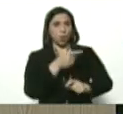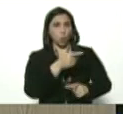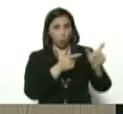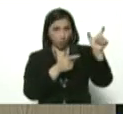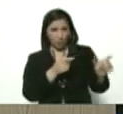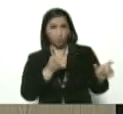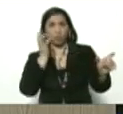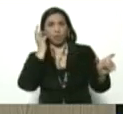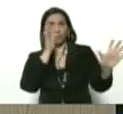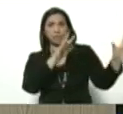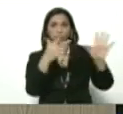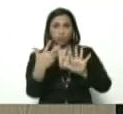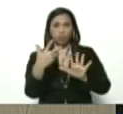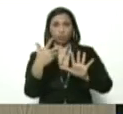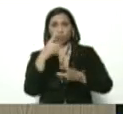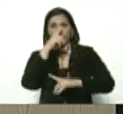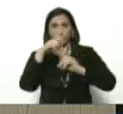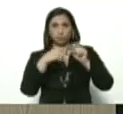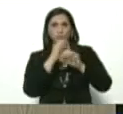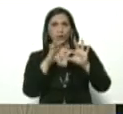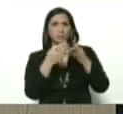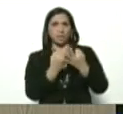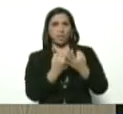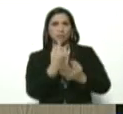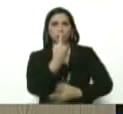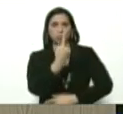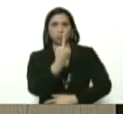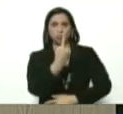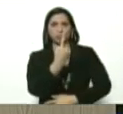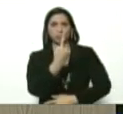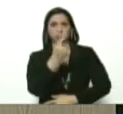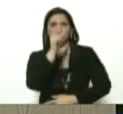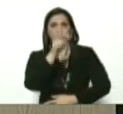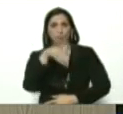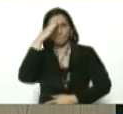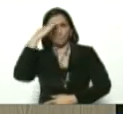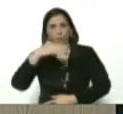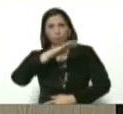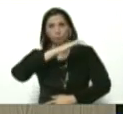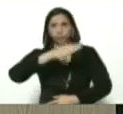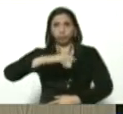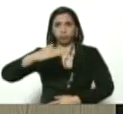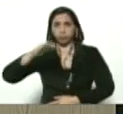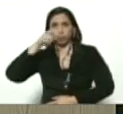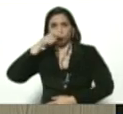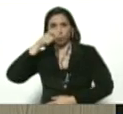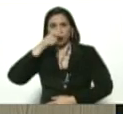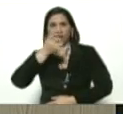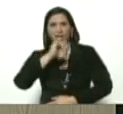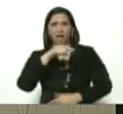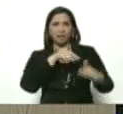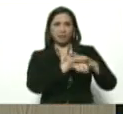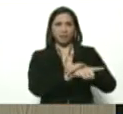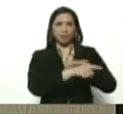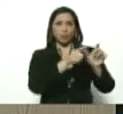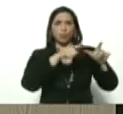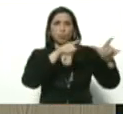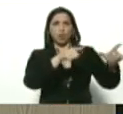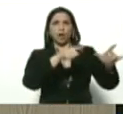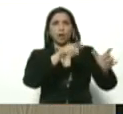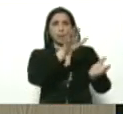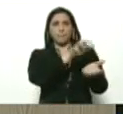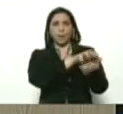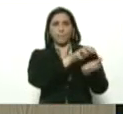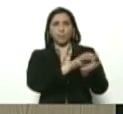femenina de 18 años familiar de uno de los militares los guardias costeros que están allí en la zona de pedro